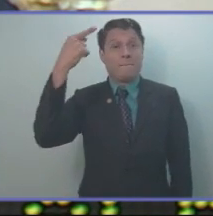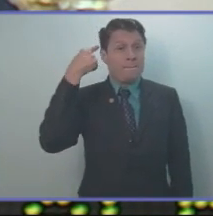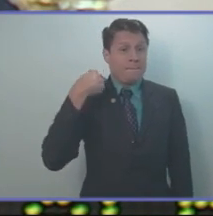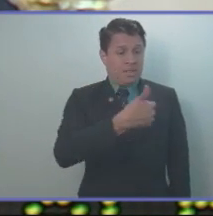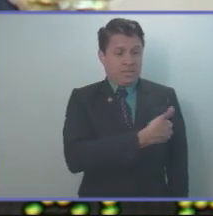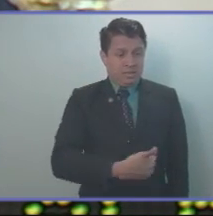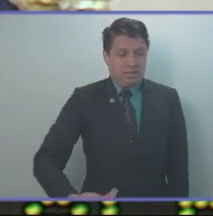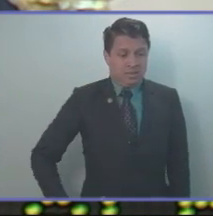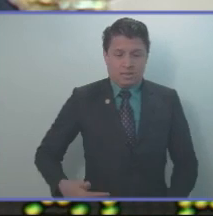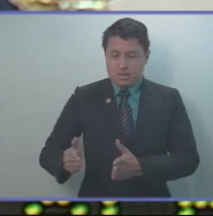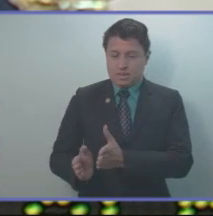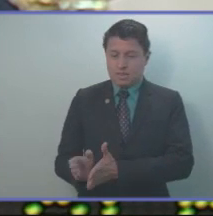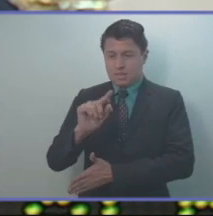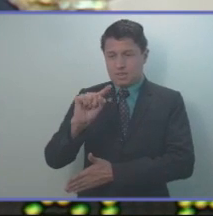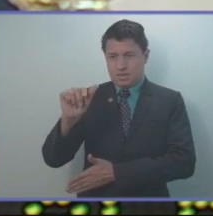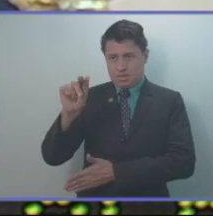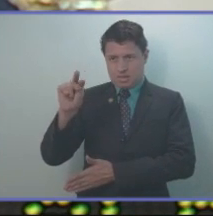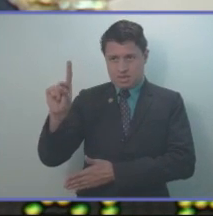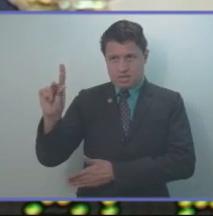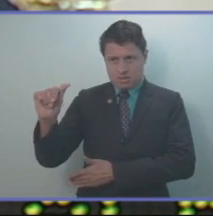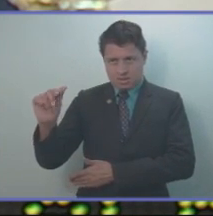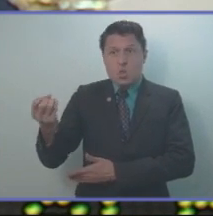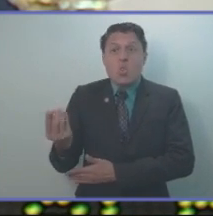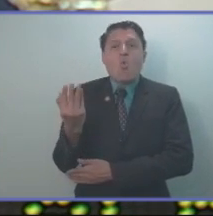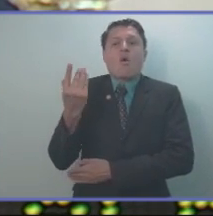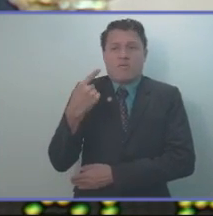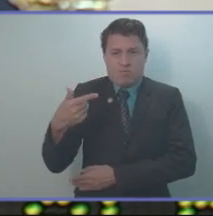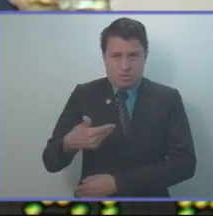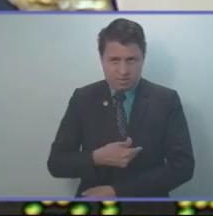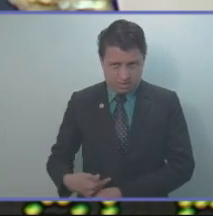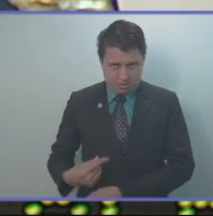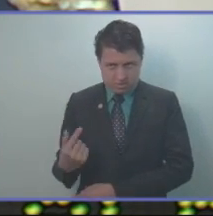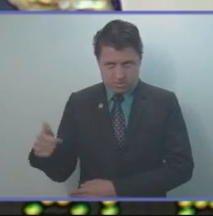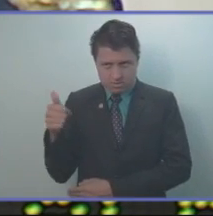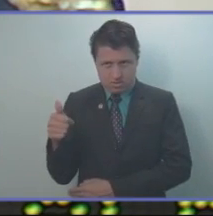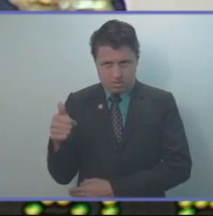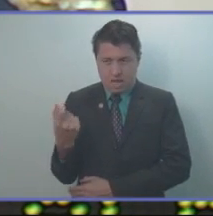ANDA, del actual presidente de ANDA, que incluso lo que